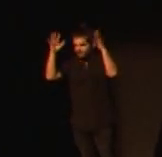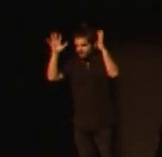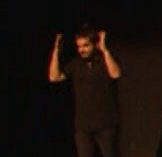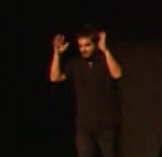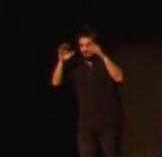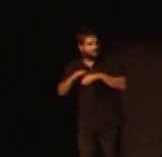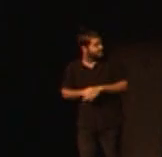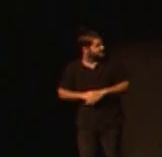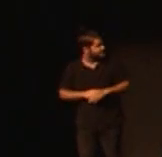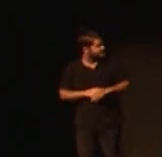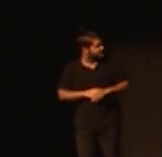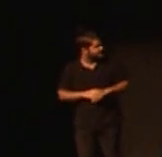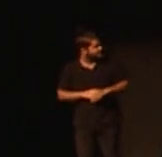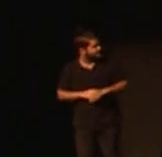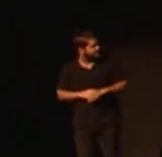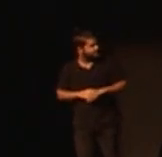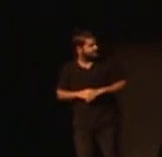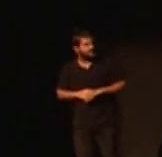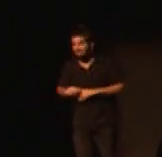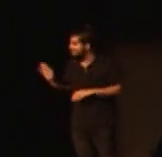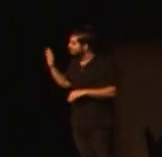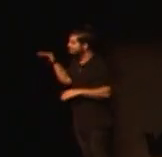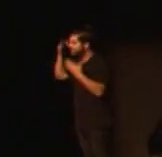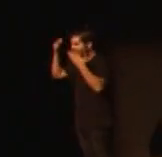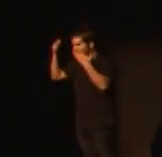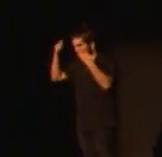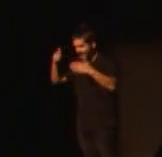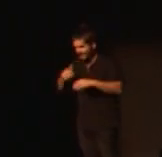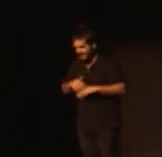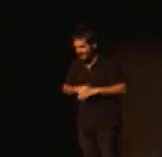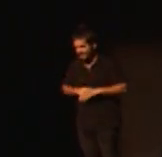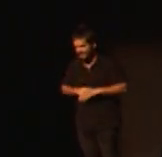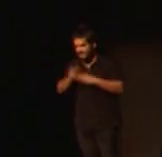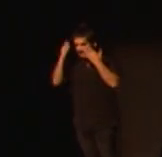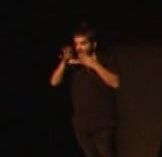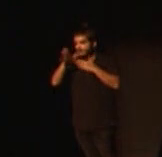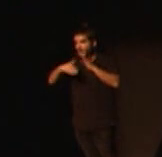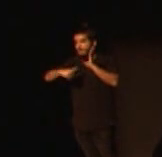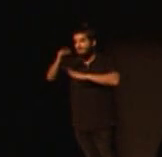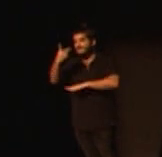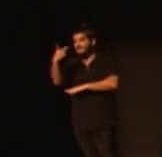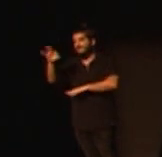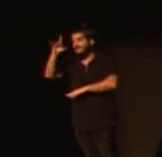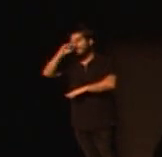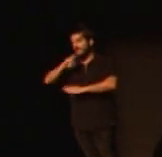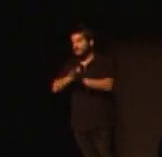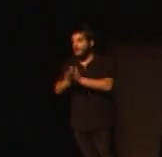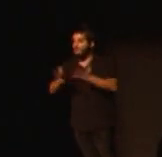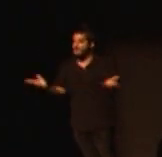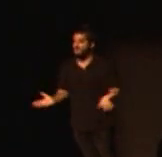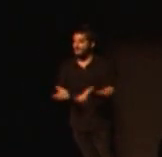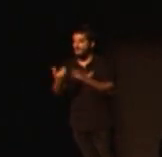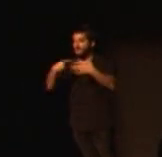Adrián, pasa por aquí, por favor. Tengo que dar la enhorabuena. Enhorabuena por esos más de 20 años promoviendo una integración laboral de personas